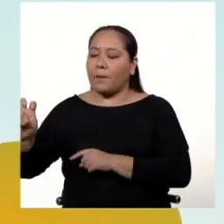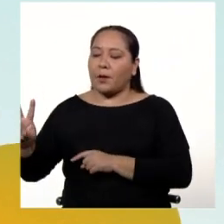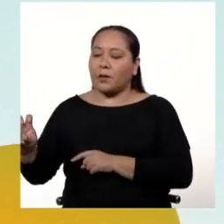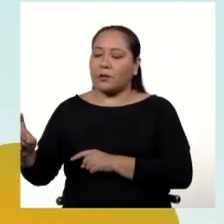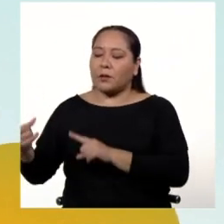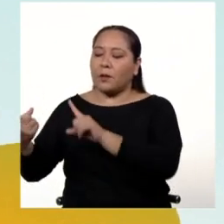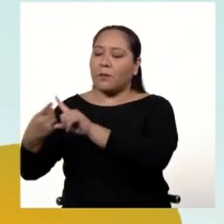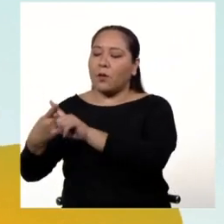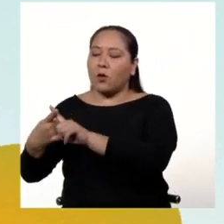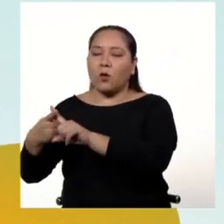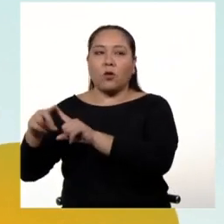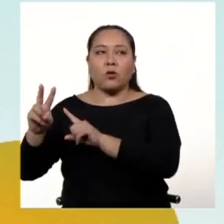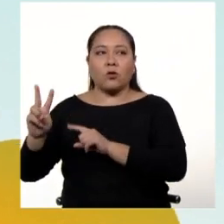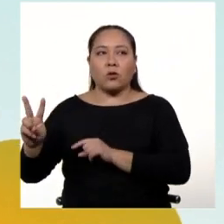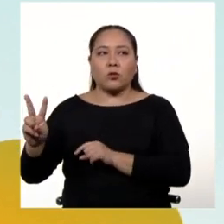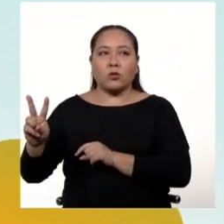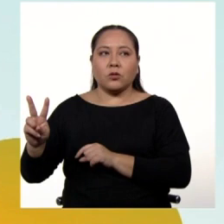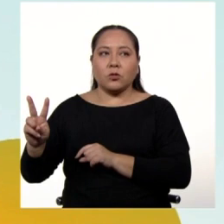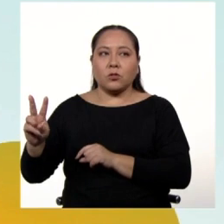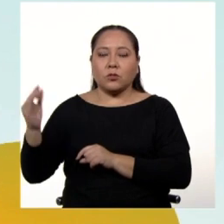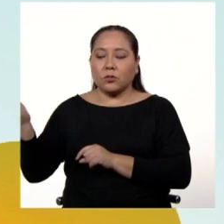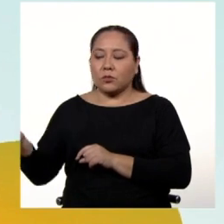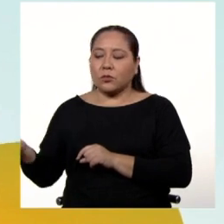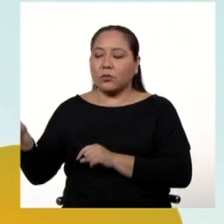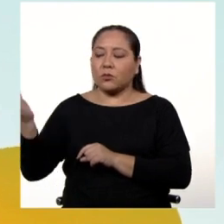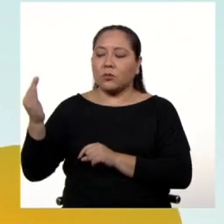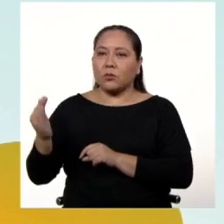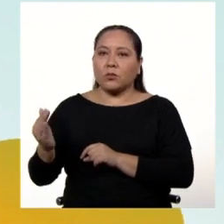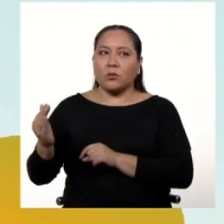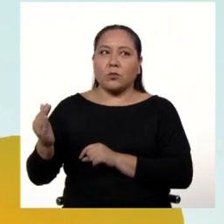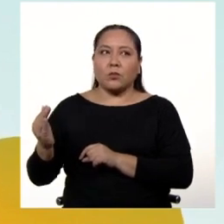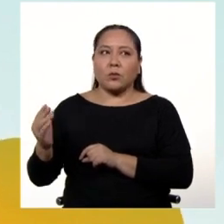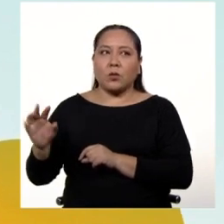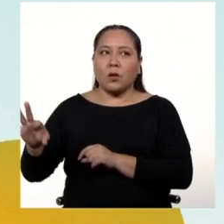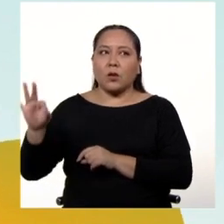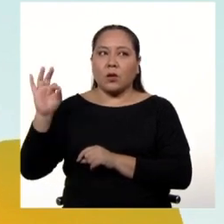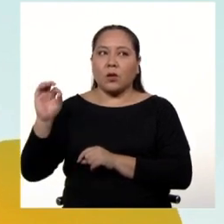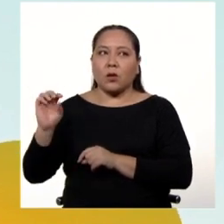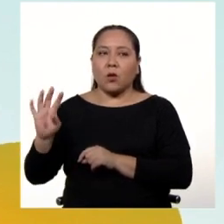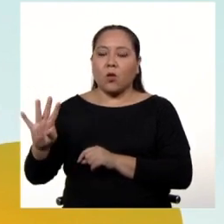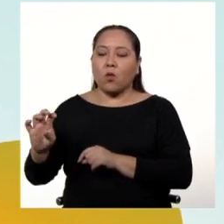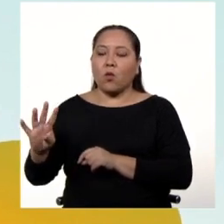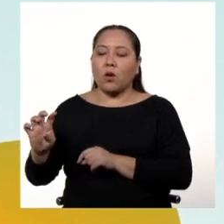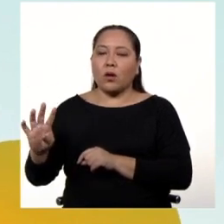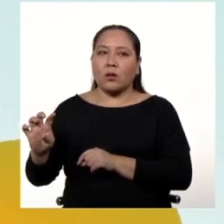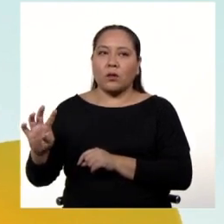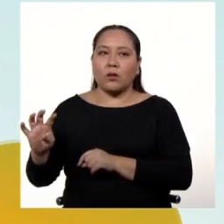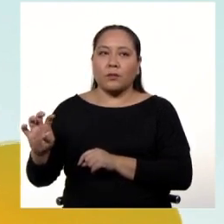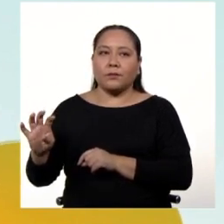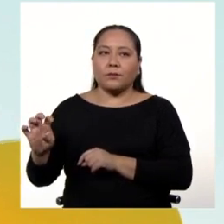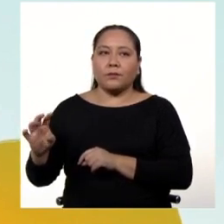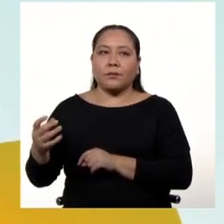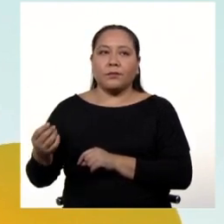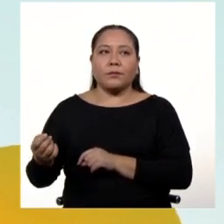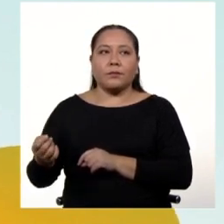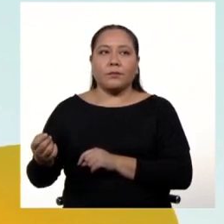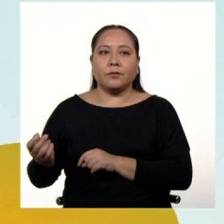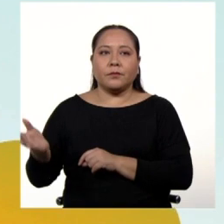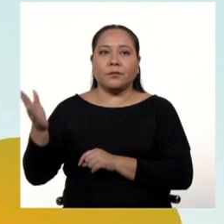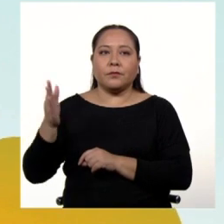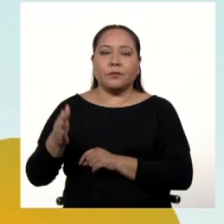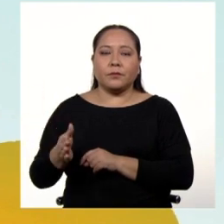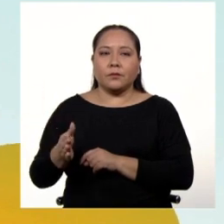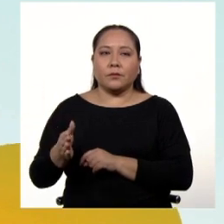término, multiplicaré por 2 a la cantidad del segundo término, obteniendo 40 céntimos. Para el